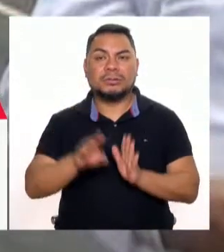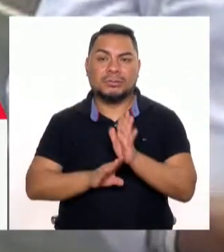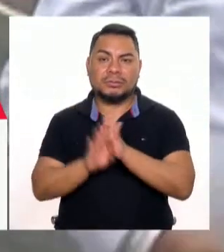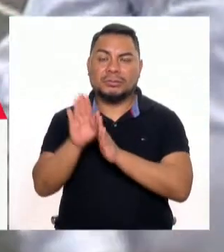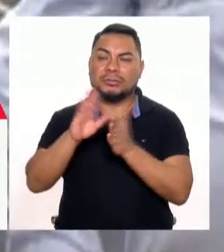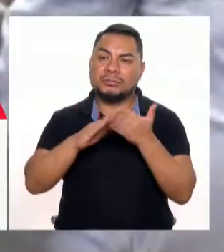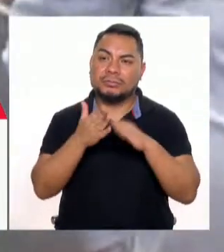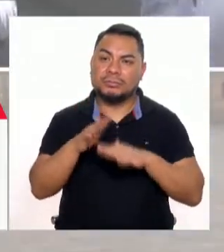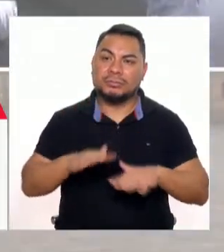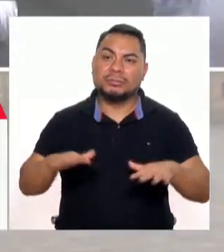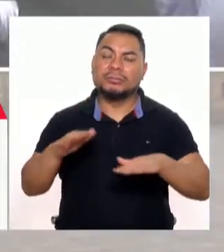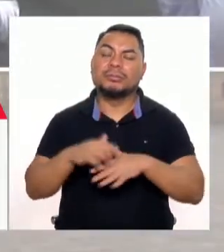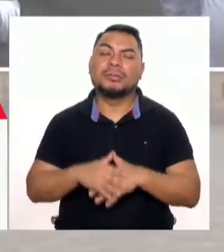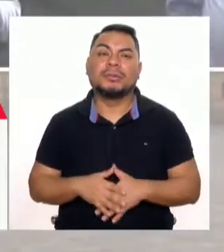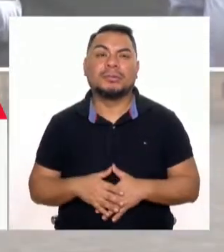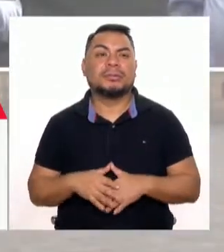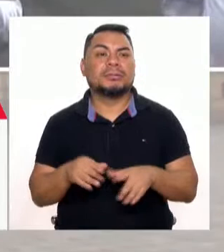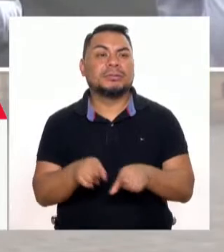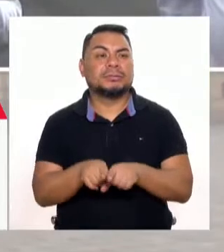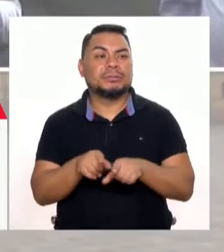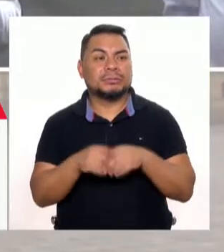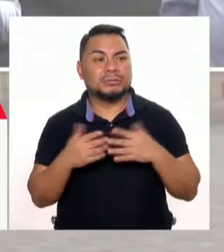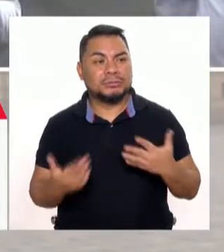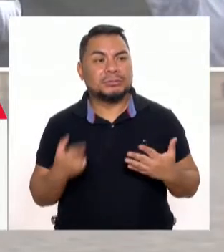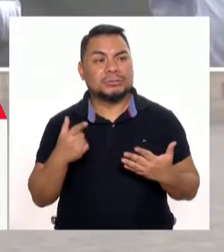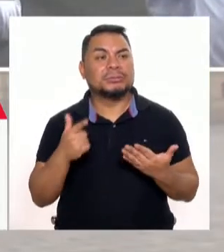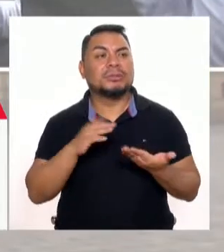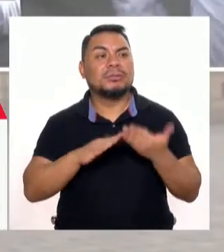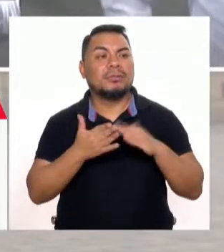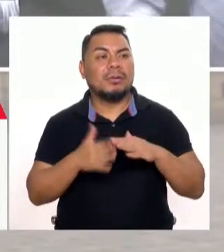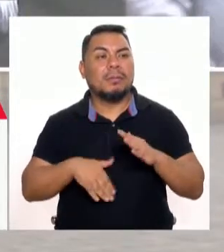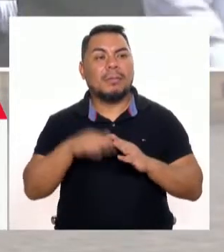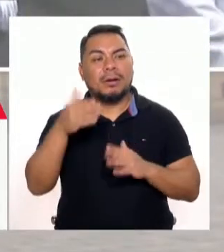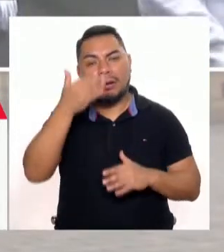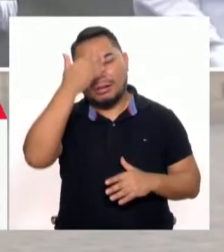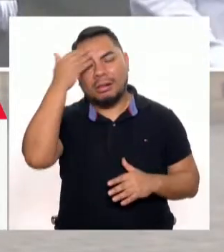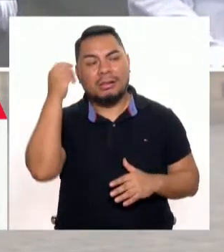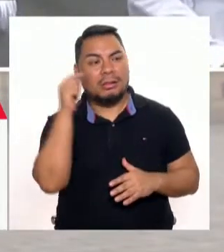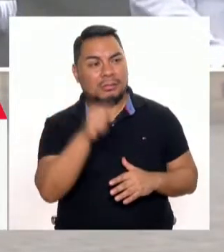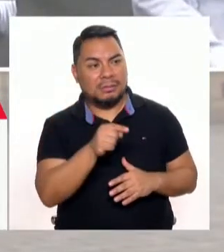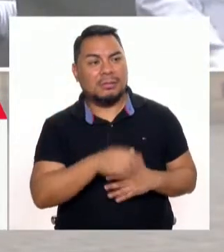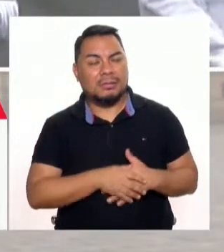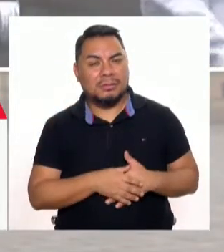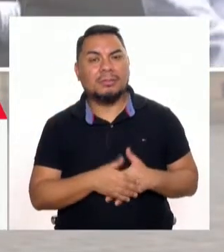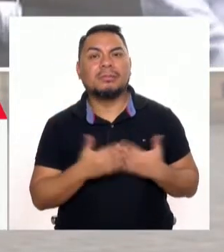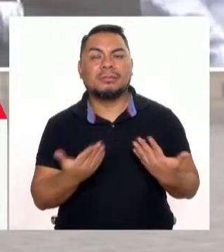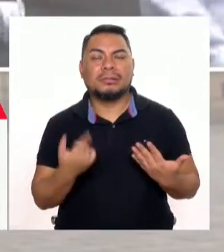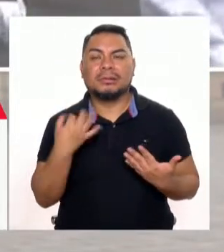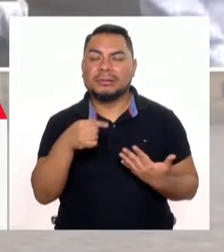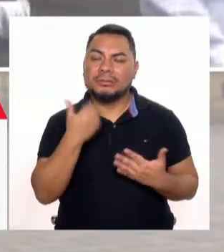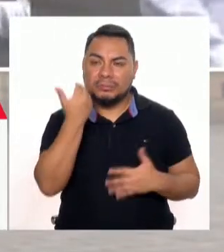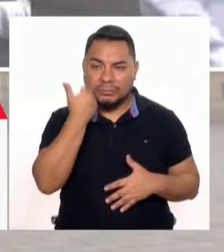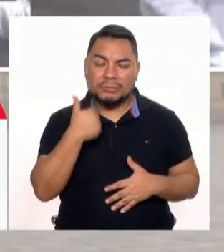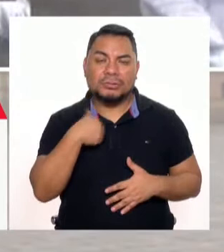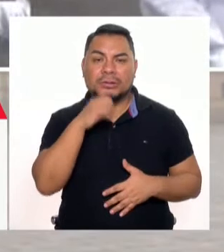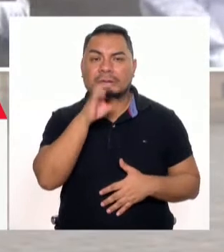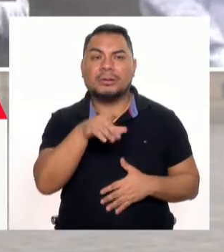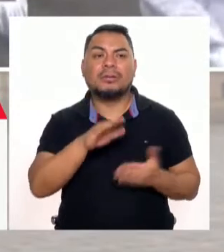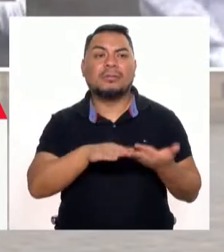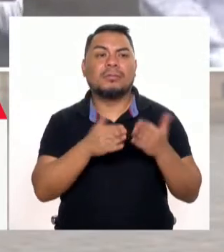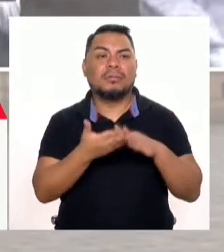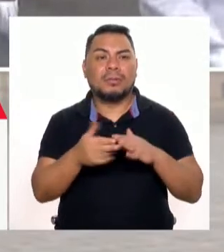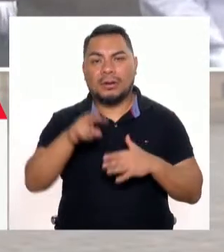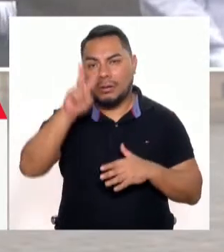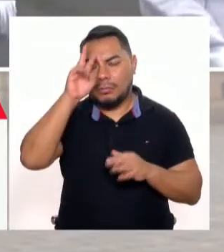pueblos sobre todo con el con los pueblos más olvidados cuando con cariño decimos los pueblos